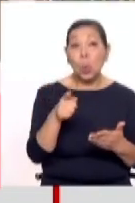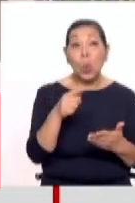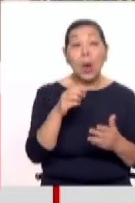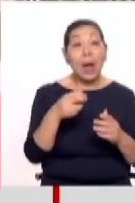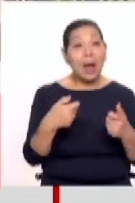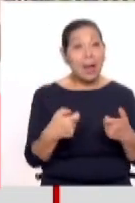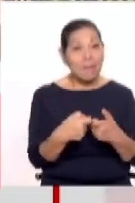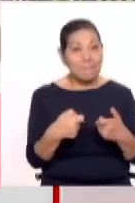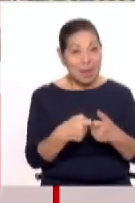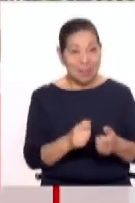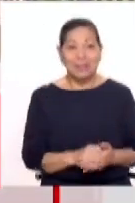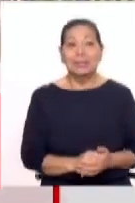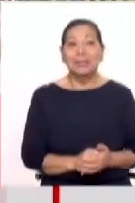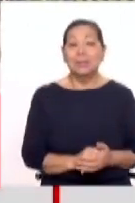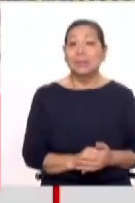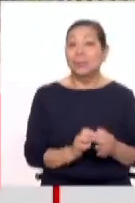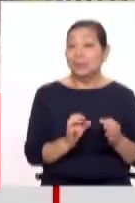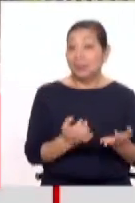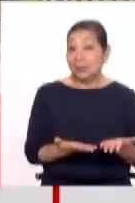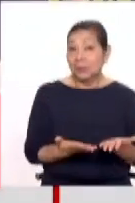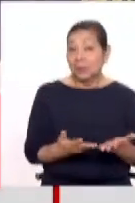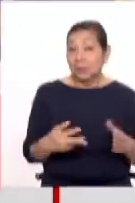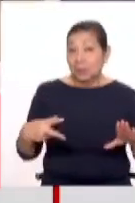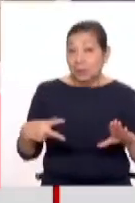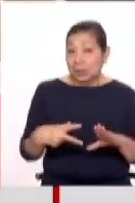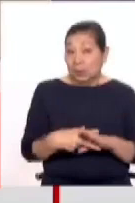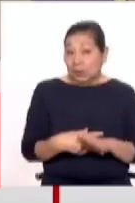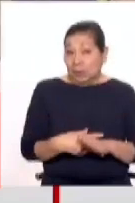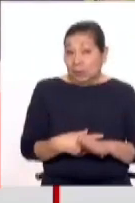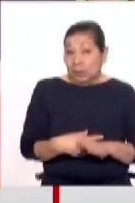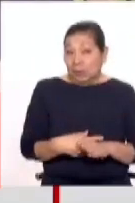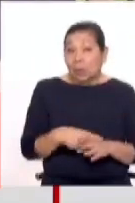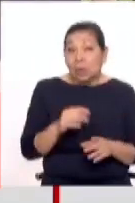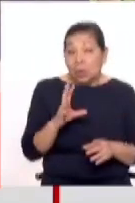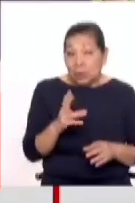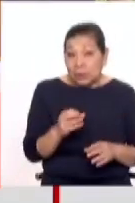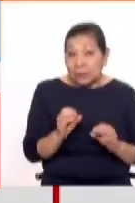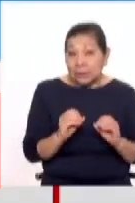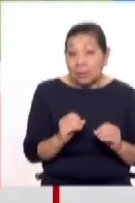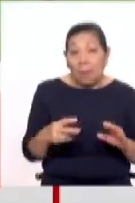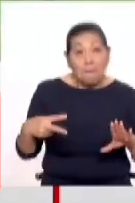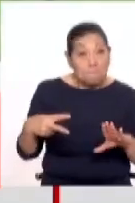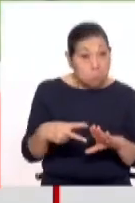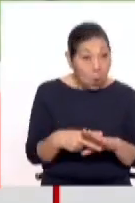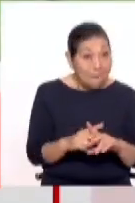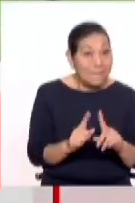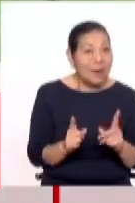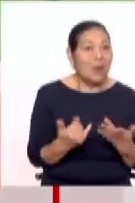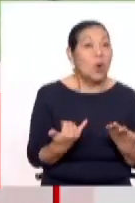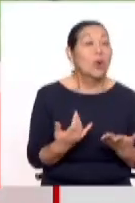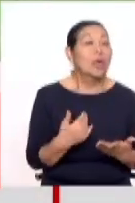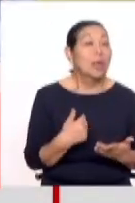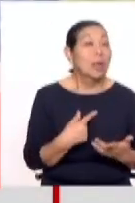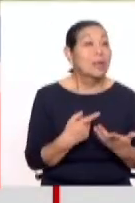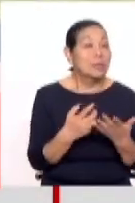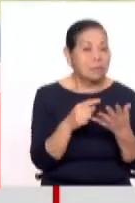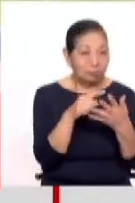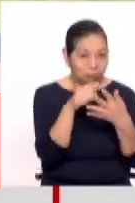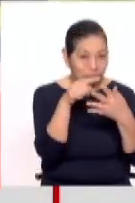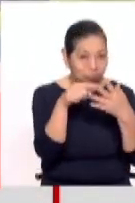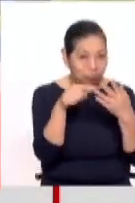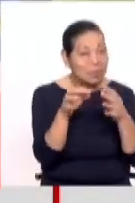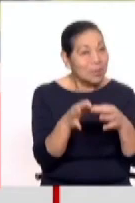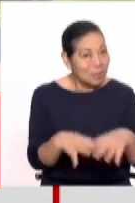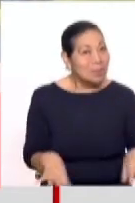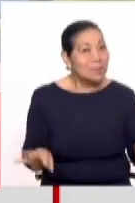verificar si el equipo realmente ha sido bloqueado, está como robado y ha sido bloqueado. Entonces, yo creo que estos pasos son